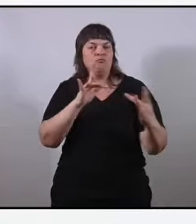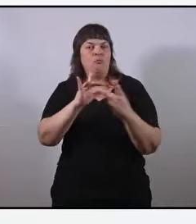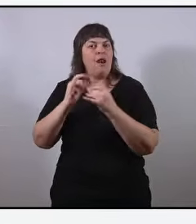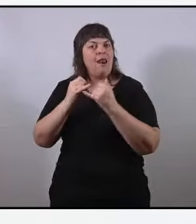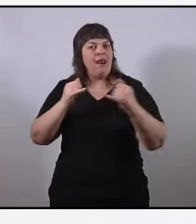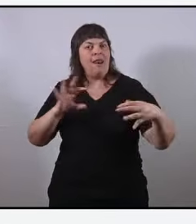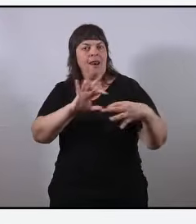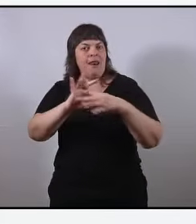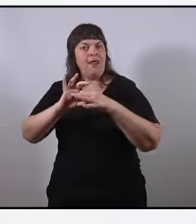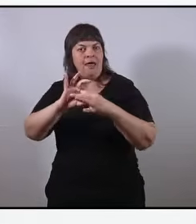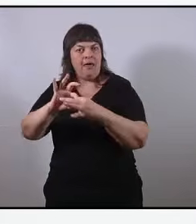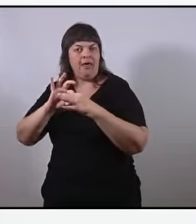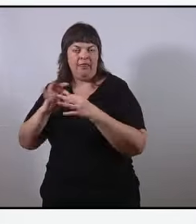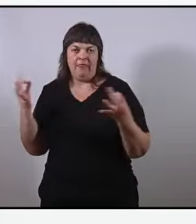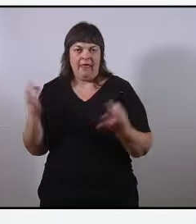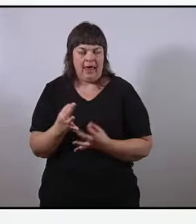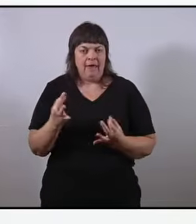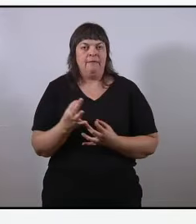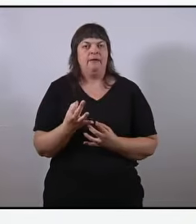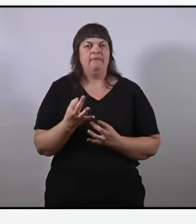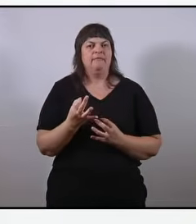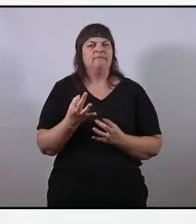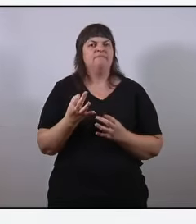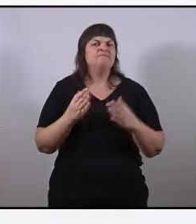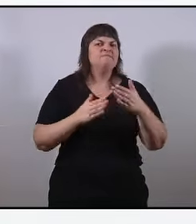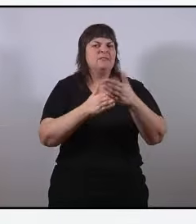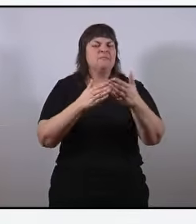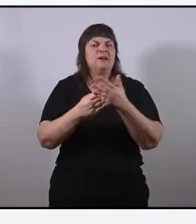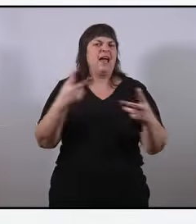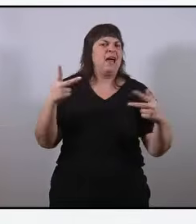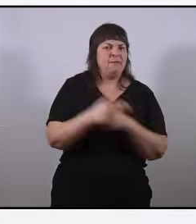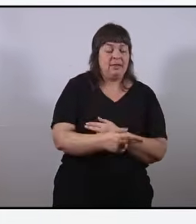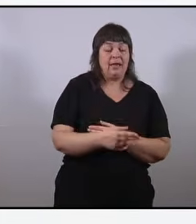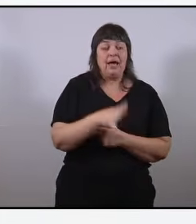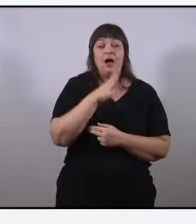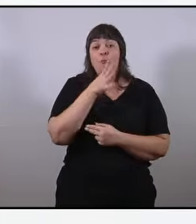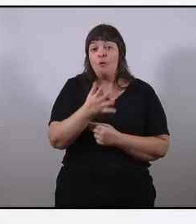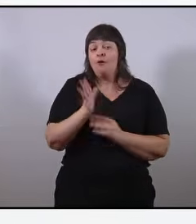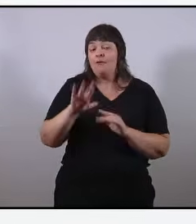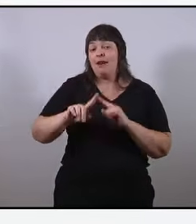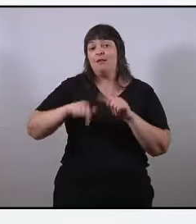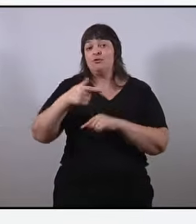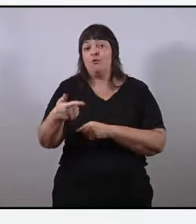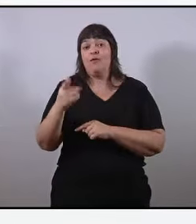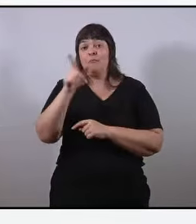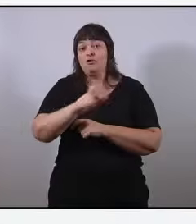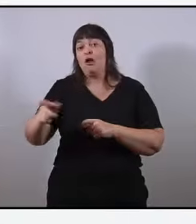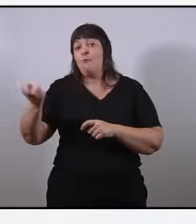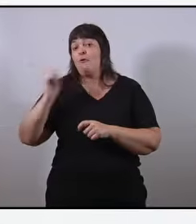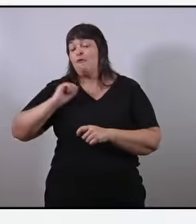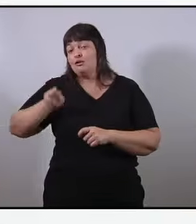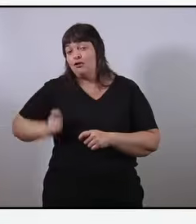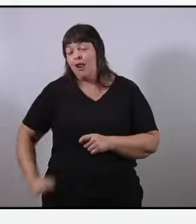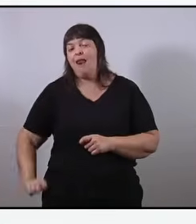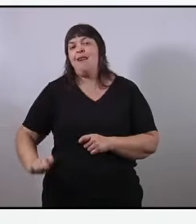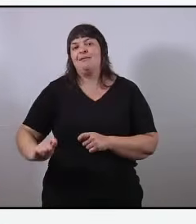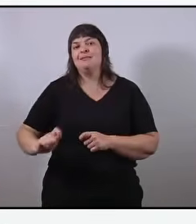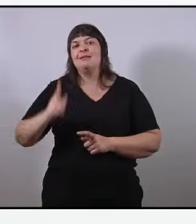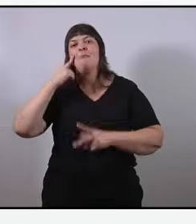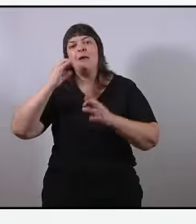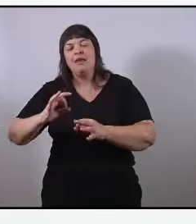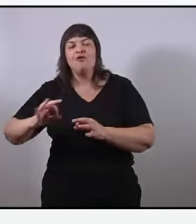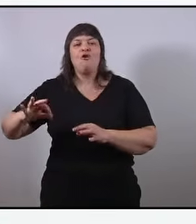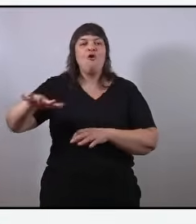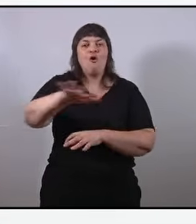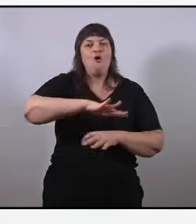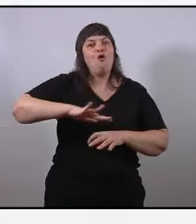Se deben evitar, por supuesto, interferencias que pongan en peligro a los profesionales y al desarrollo adecuado de todas las